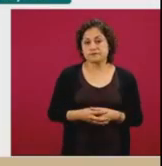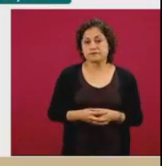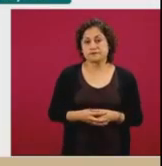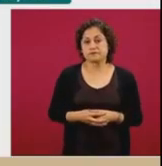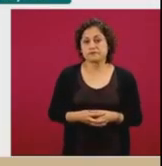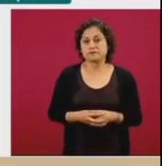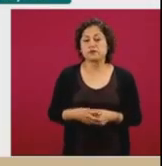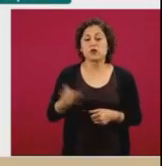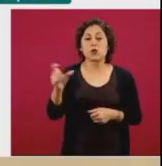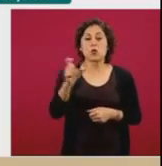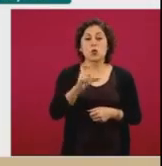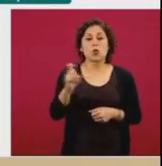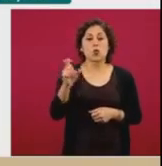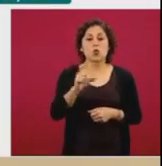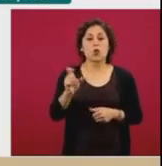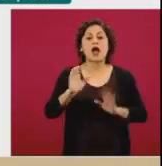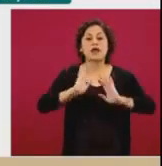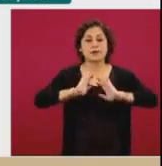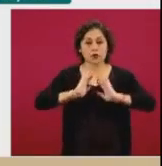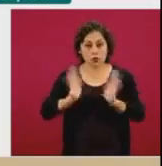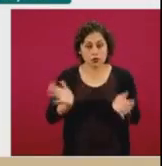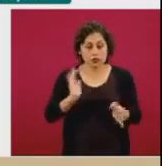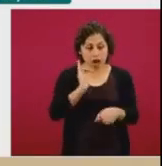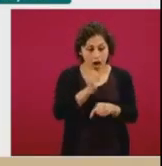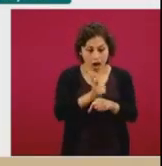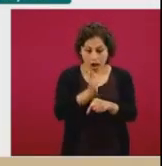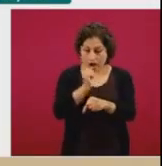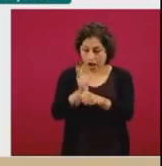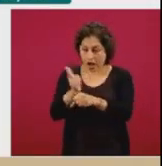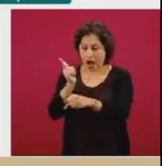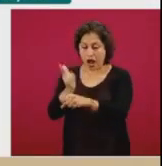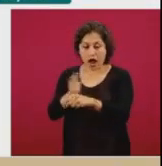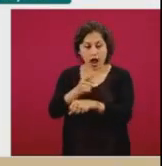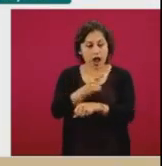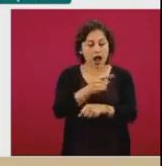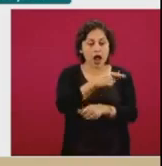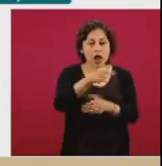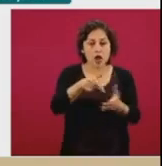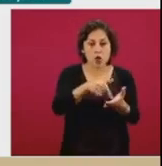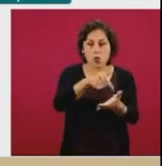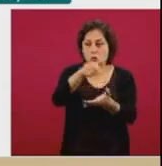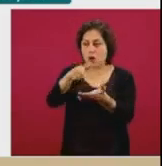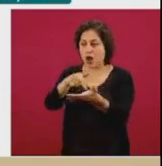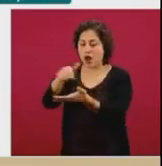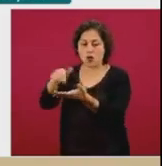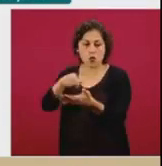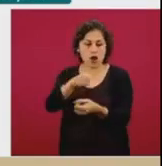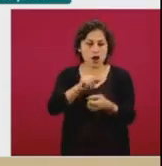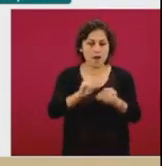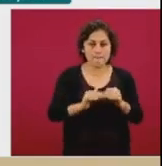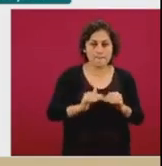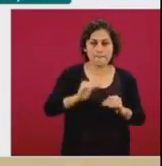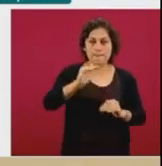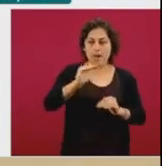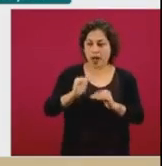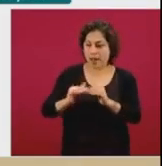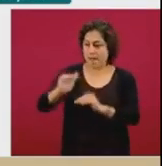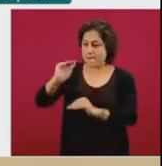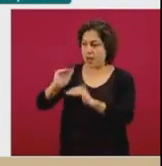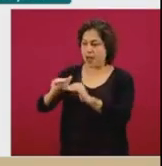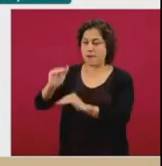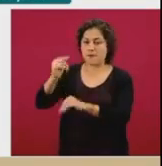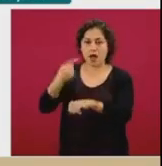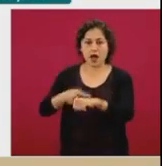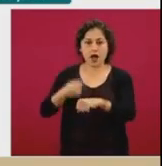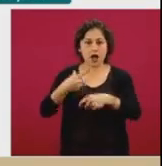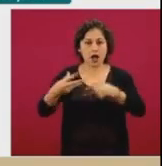se identifica en los lugares en los que se ha hecho un incremento en la velocidad, un incremento en el número de contagios, un